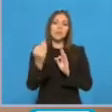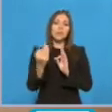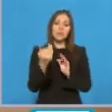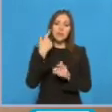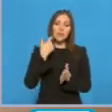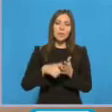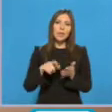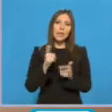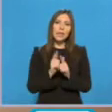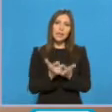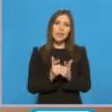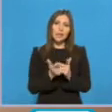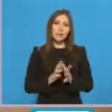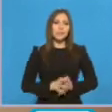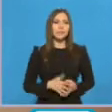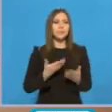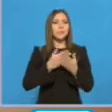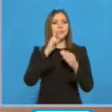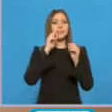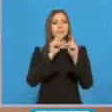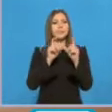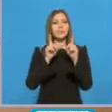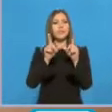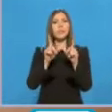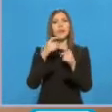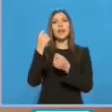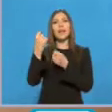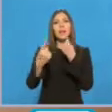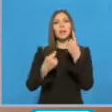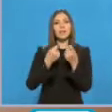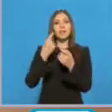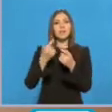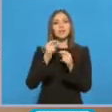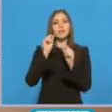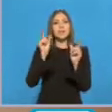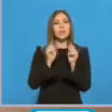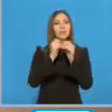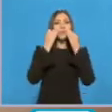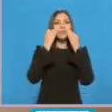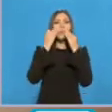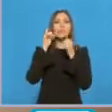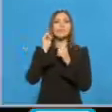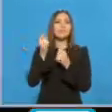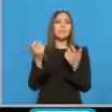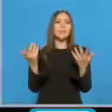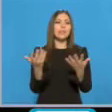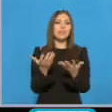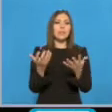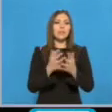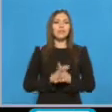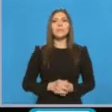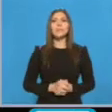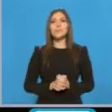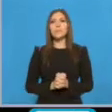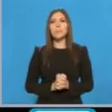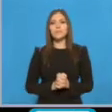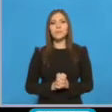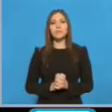Oye, Alberto, estamos viendo en pantalla algunas, pues una pequeña muestra de lo que se ha llevado a cabo